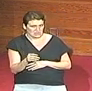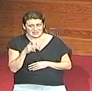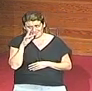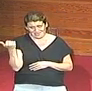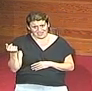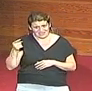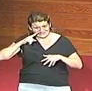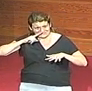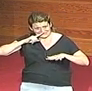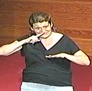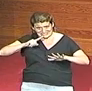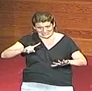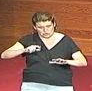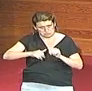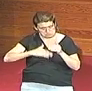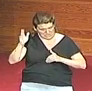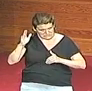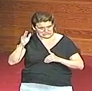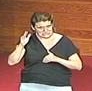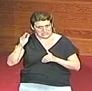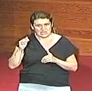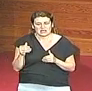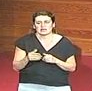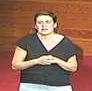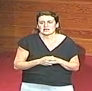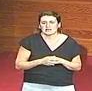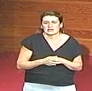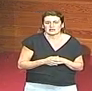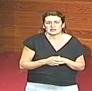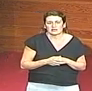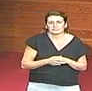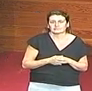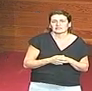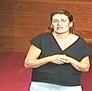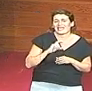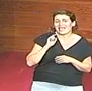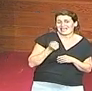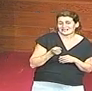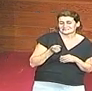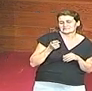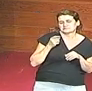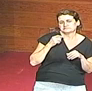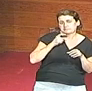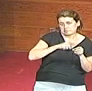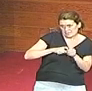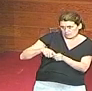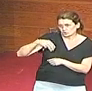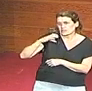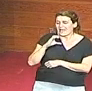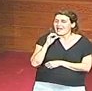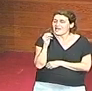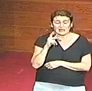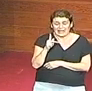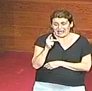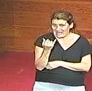6 años entrevistando a oligarcas, a exmiembros del KGB, a opositores, a aliados también